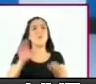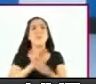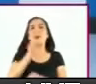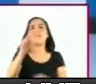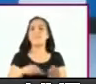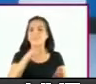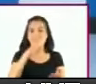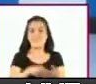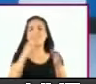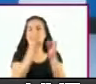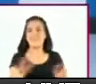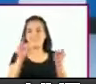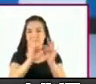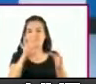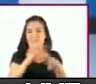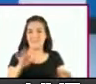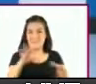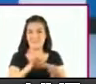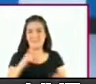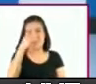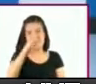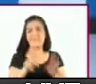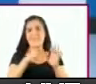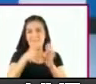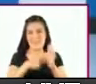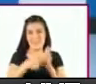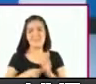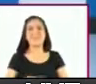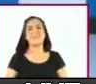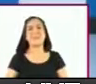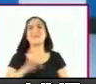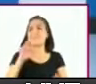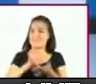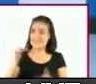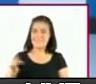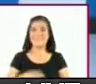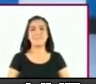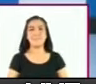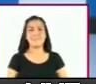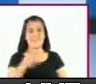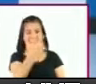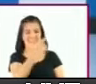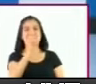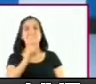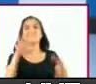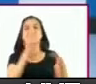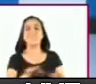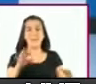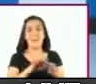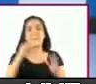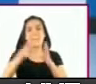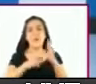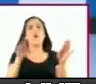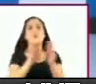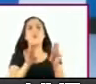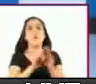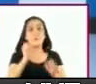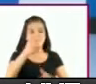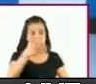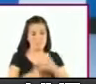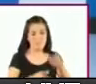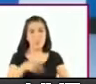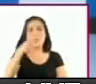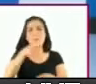más relevantes del contenido del video. Adelante, profesora. Gracias. El video nos da ejemplos de la construcción de